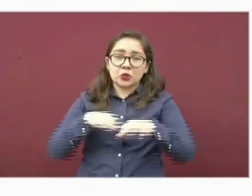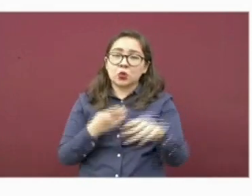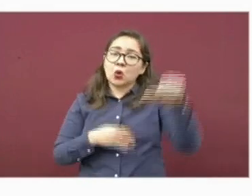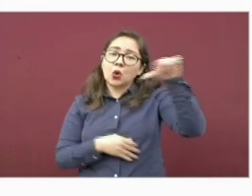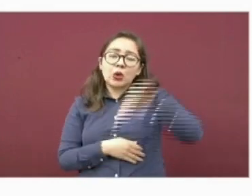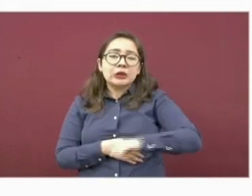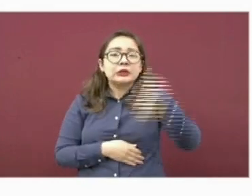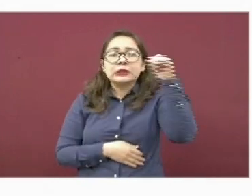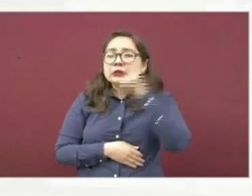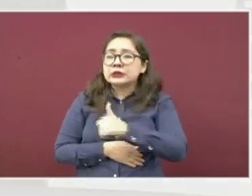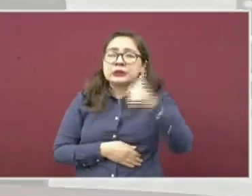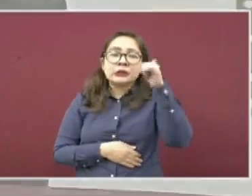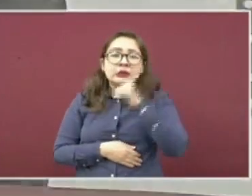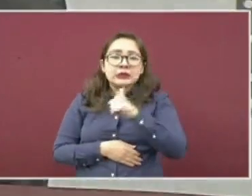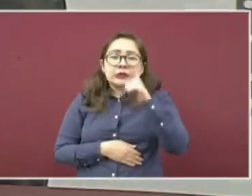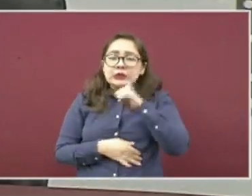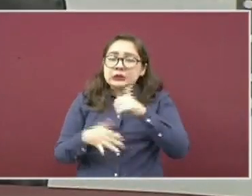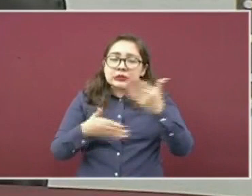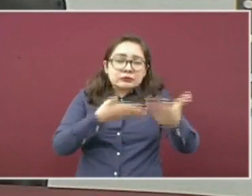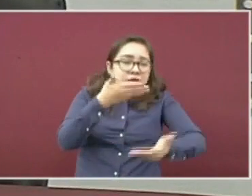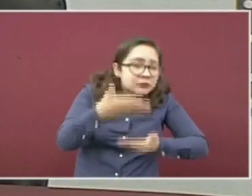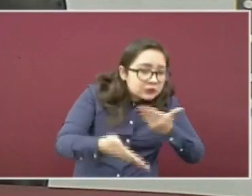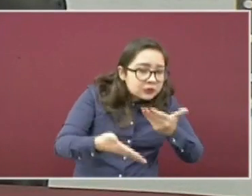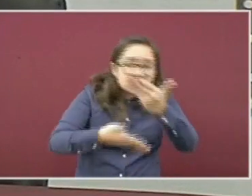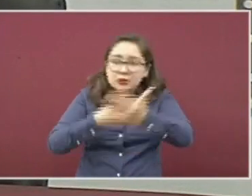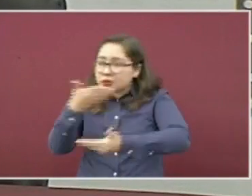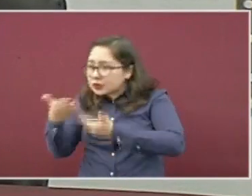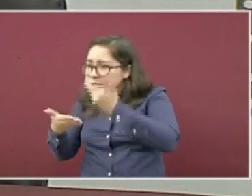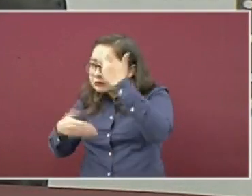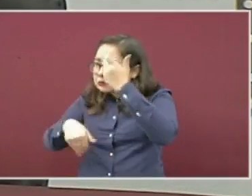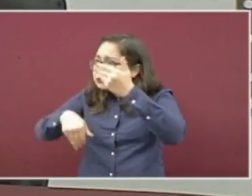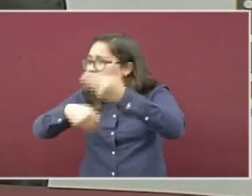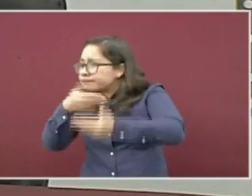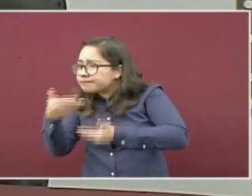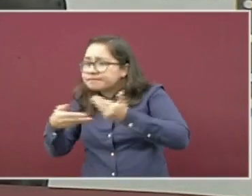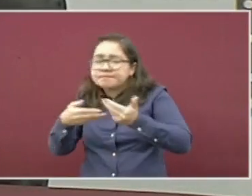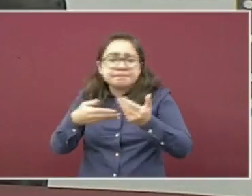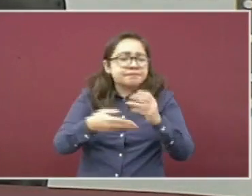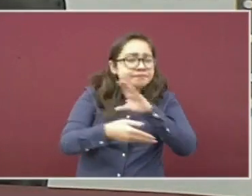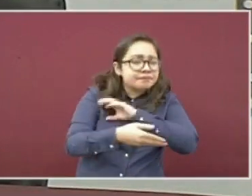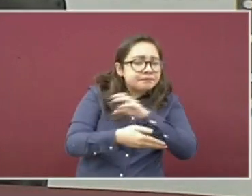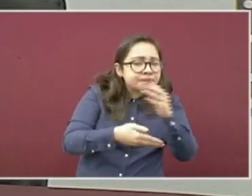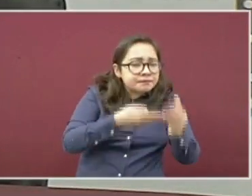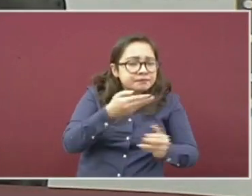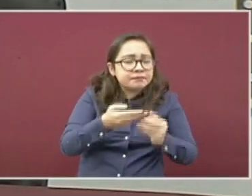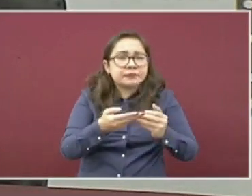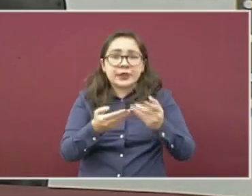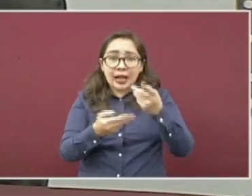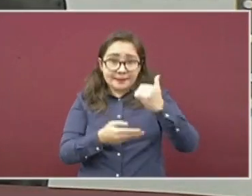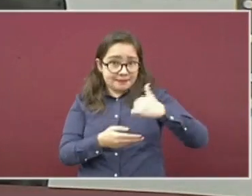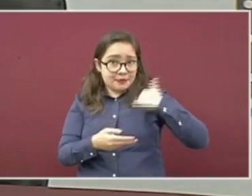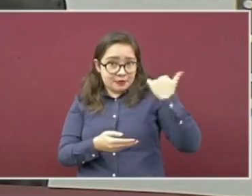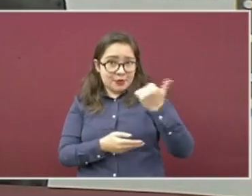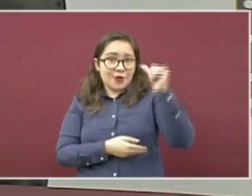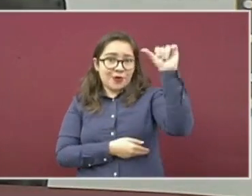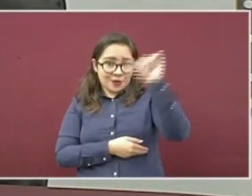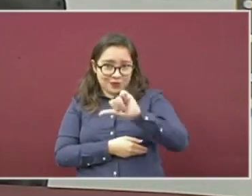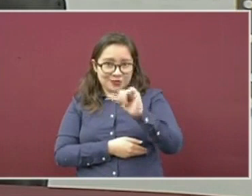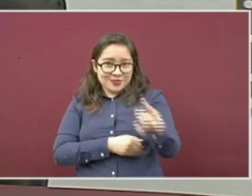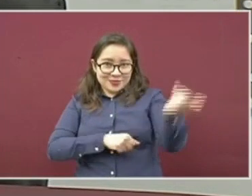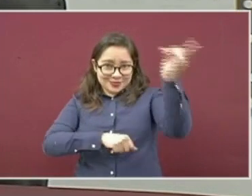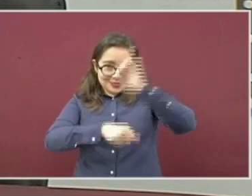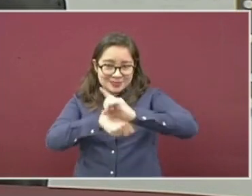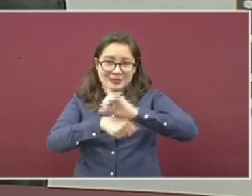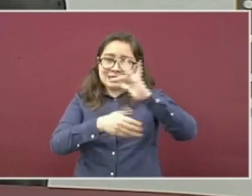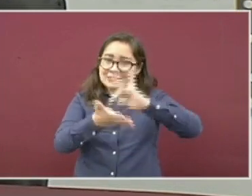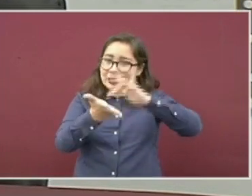al ofrecer su tiempo para dar calidad y calidez a los pacientes. Aprovechando este día, queremos agradecer a todas